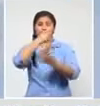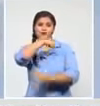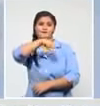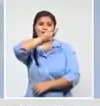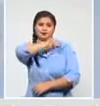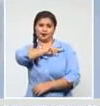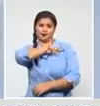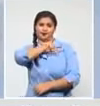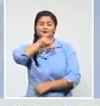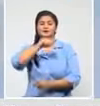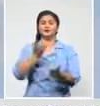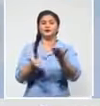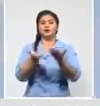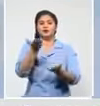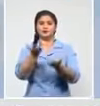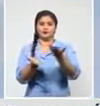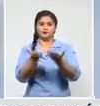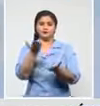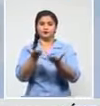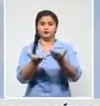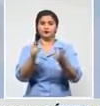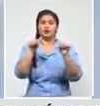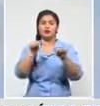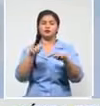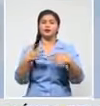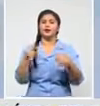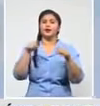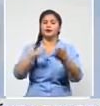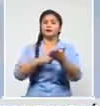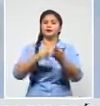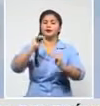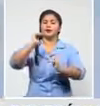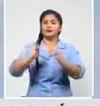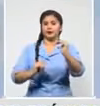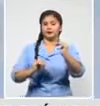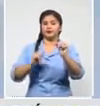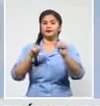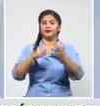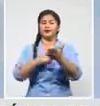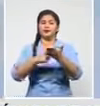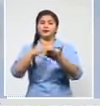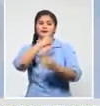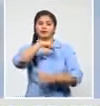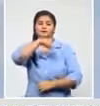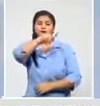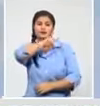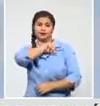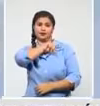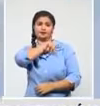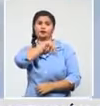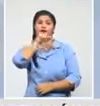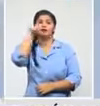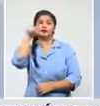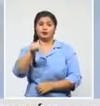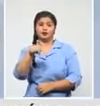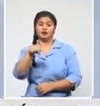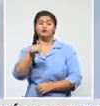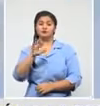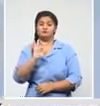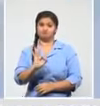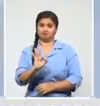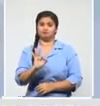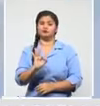O sea, una cifra inferior a la semana anterior. Y que de esos 200, y que de